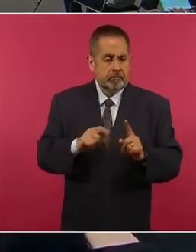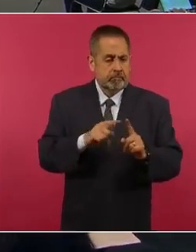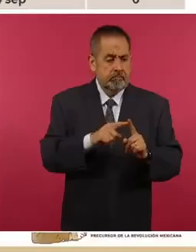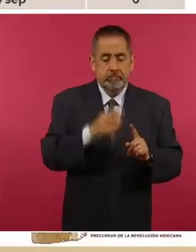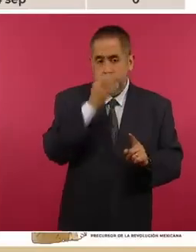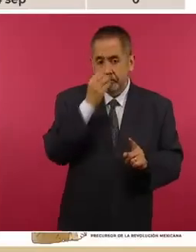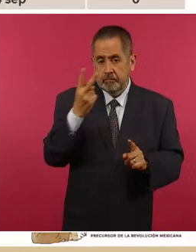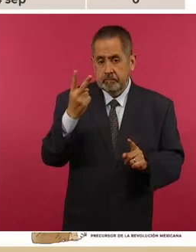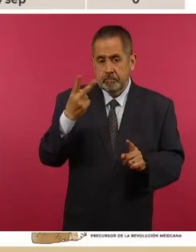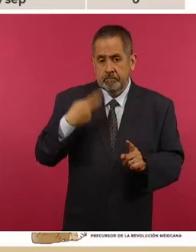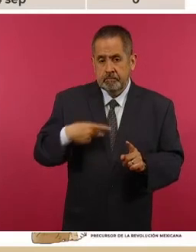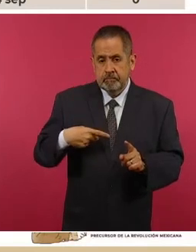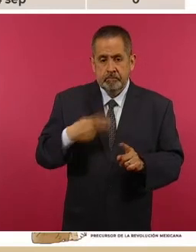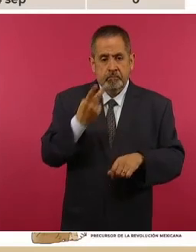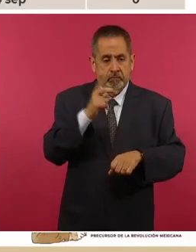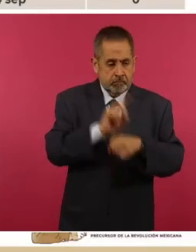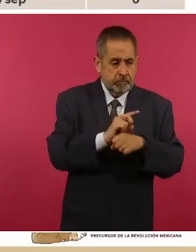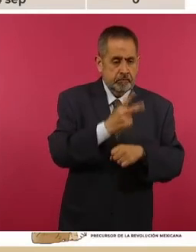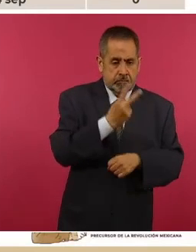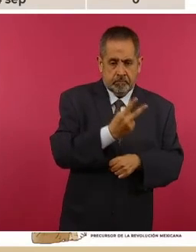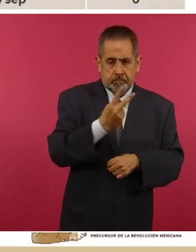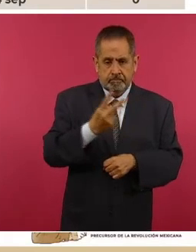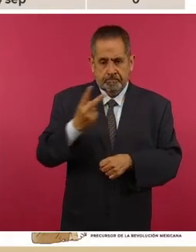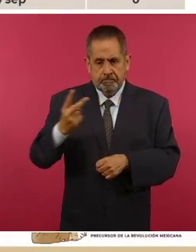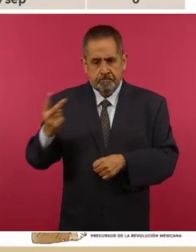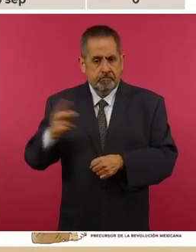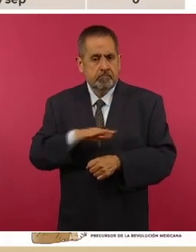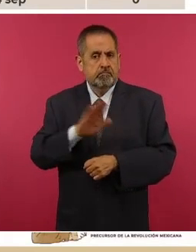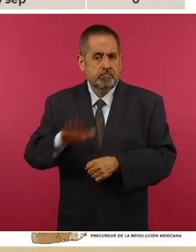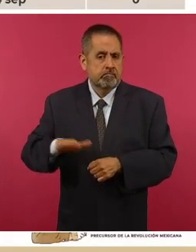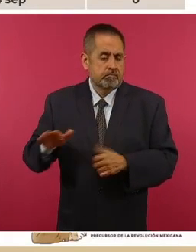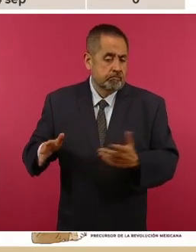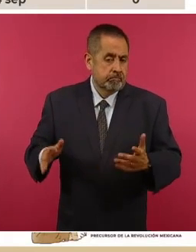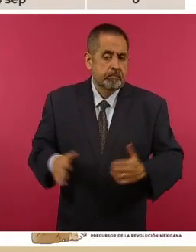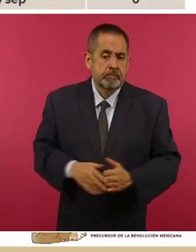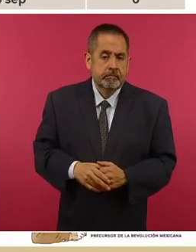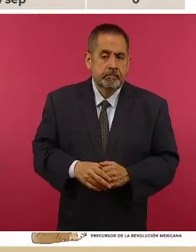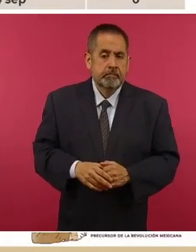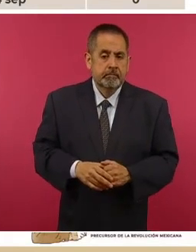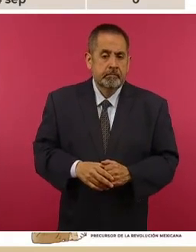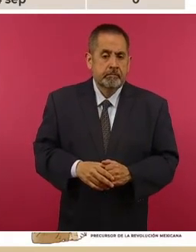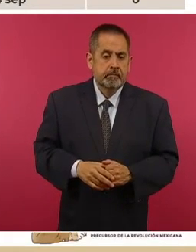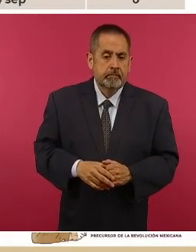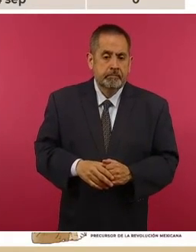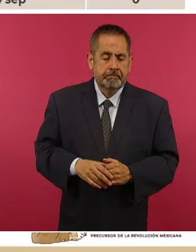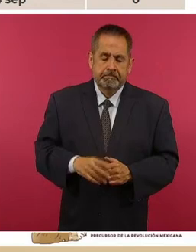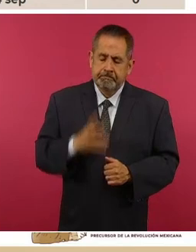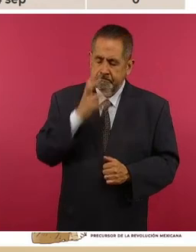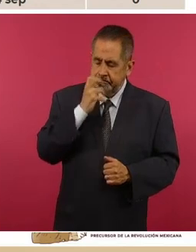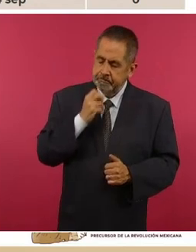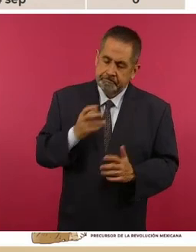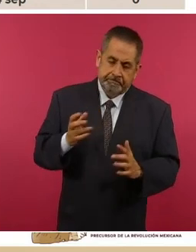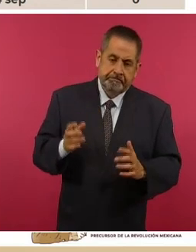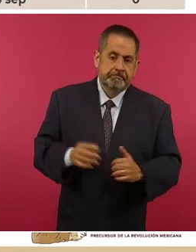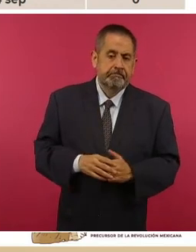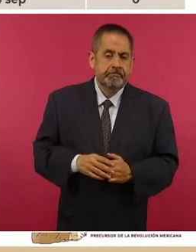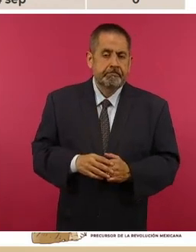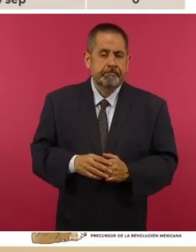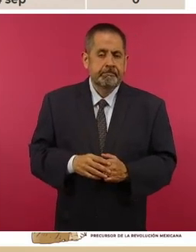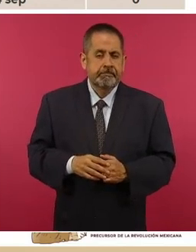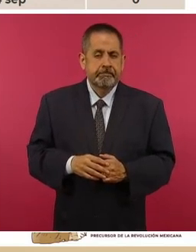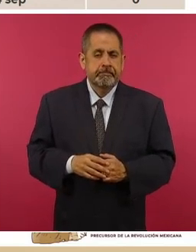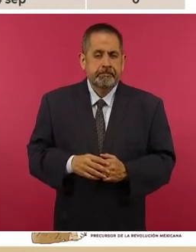2 diarios. Pero acuérdense, lo triste,